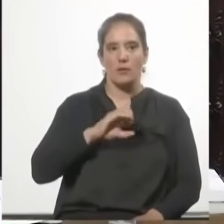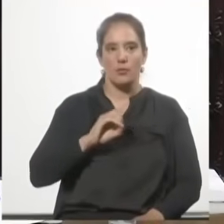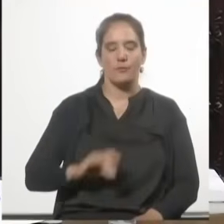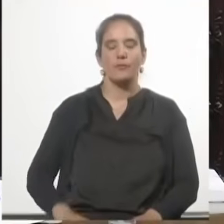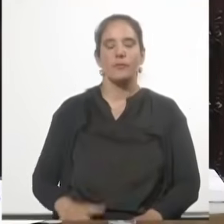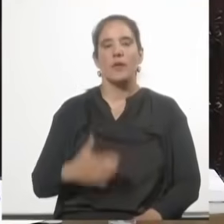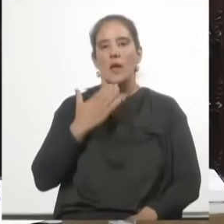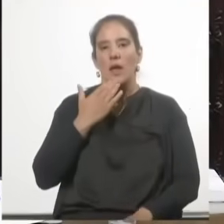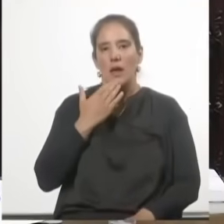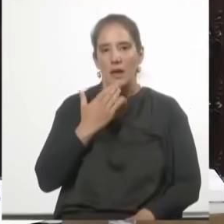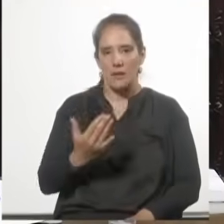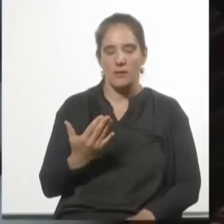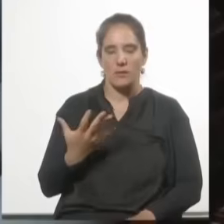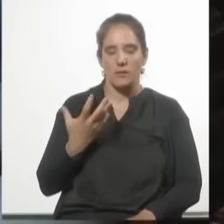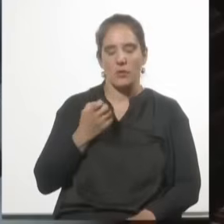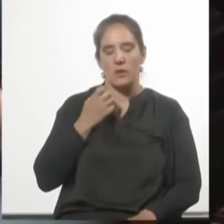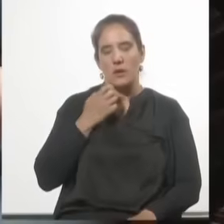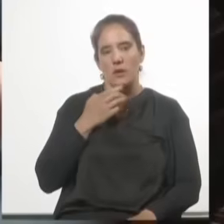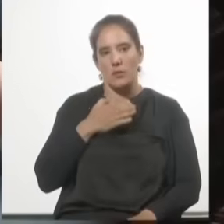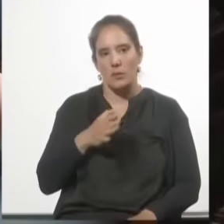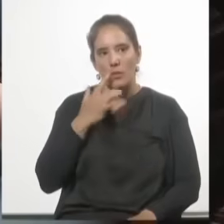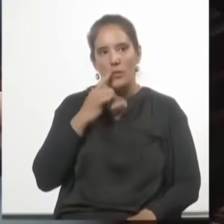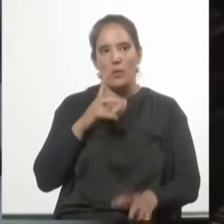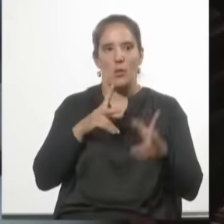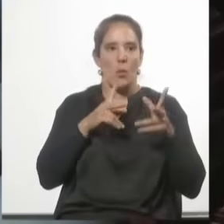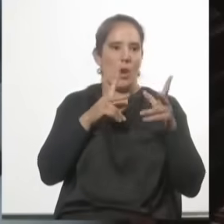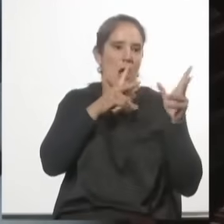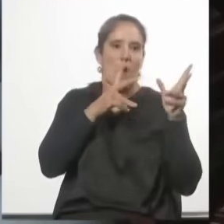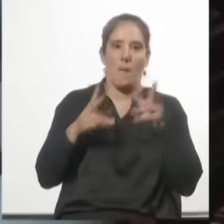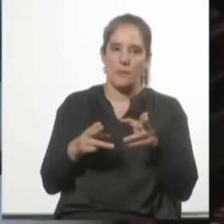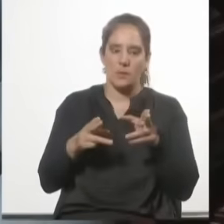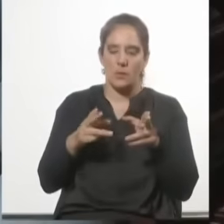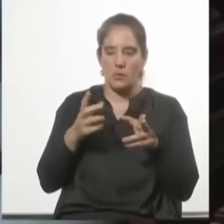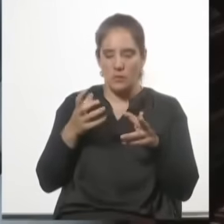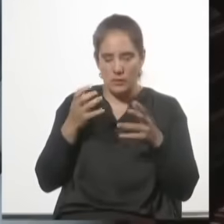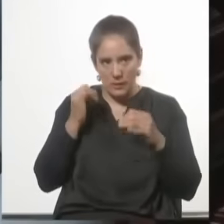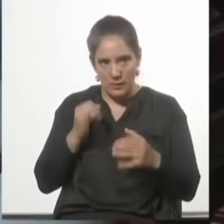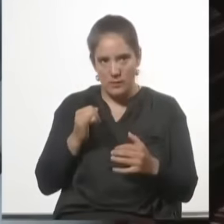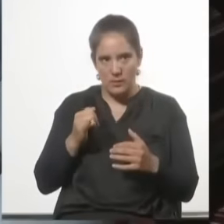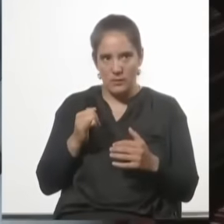voy a evitar todo un capítulo que merece